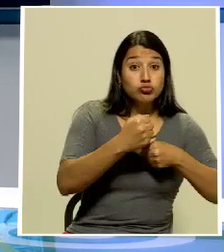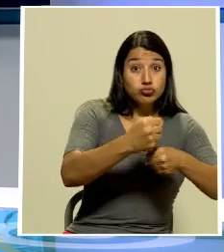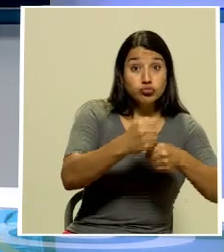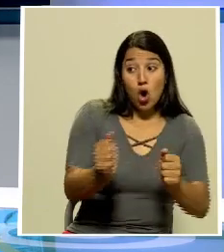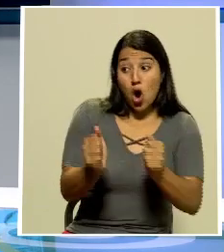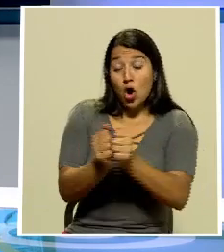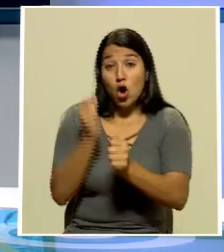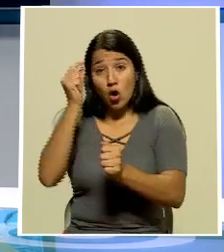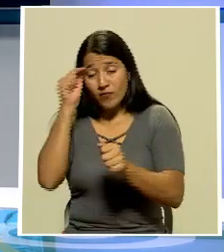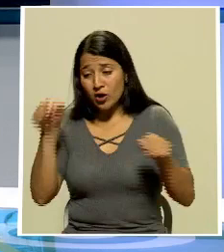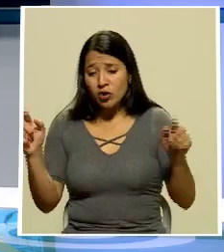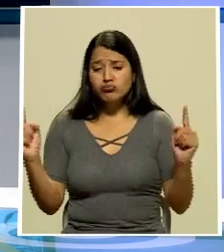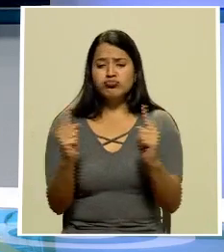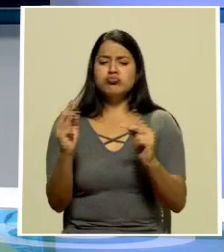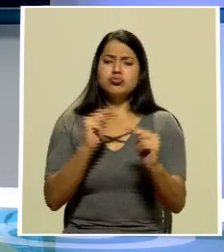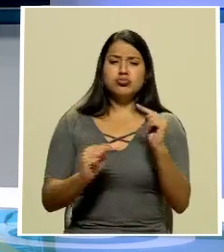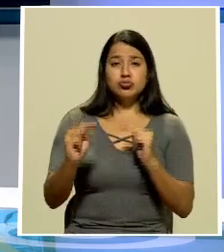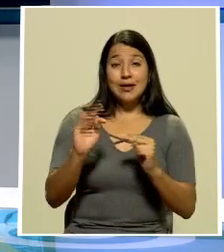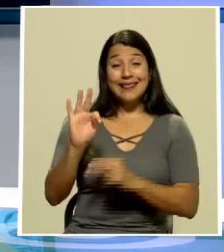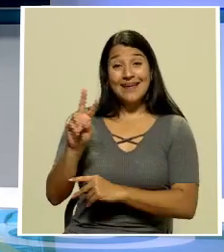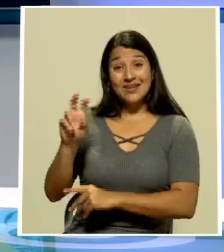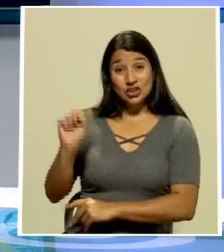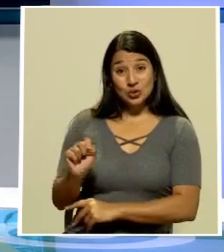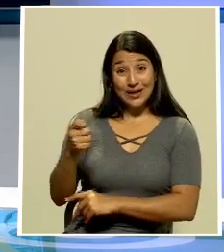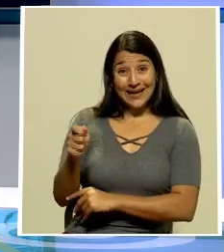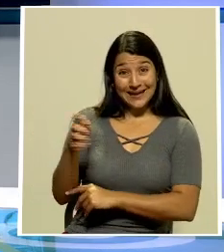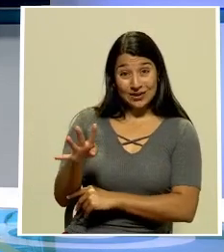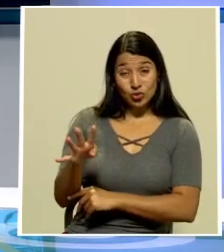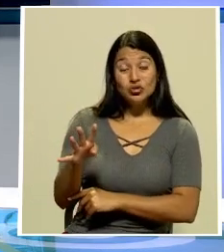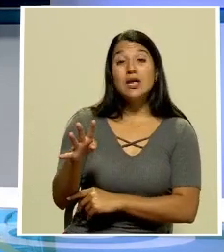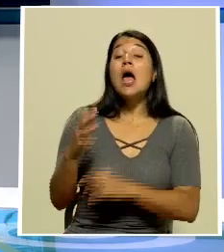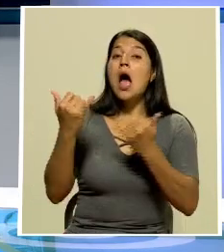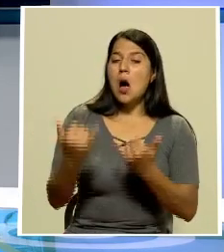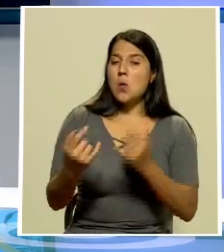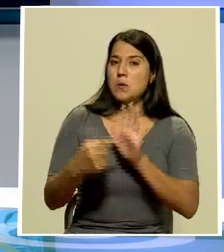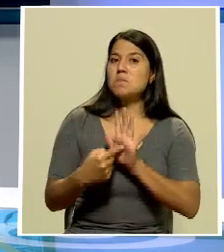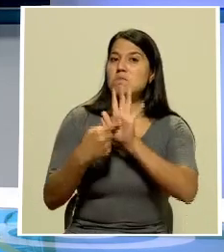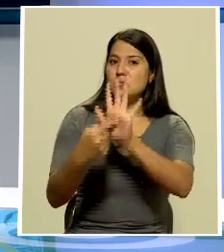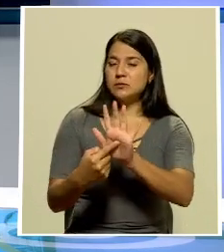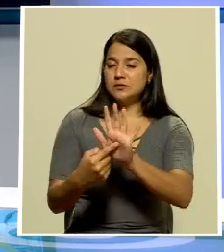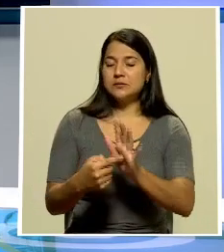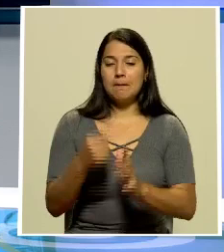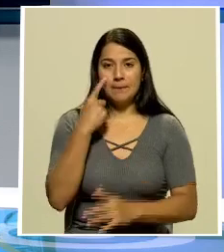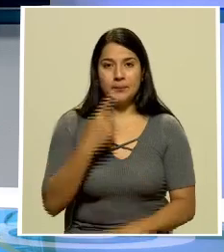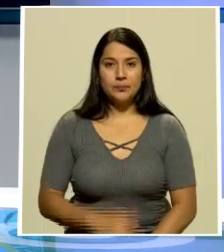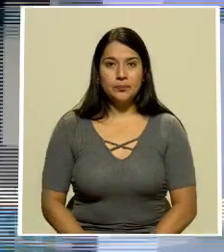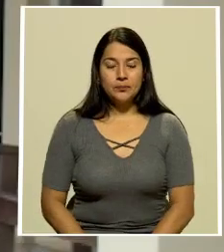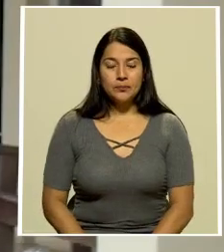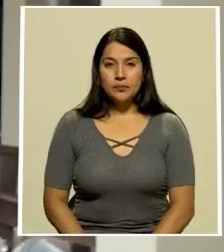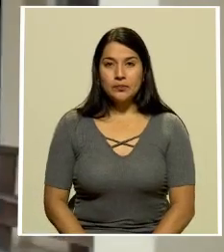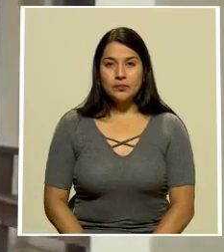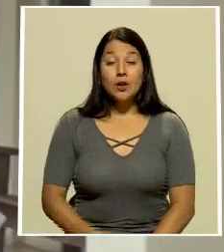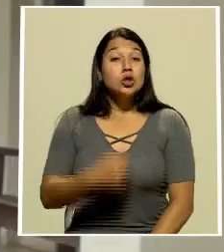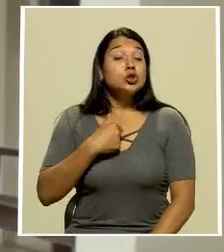representantes del gobierno. TV Sur, Canal 14, nos facilitó las siguientes declaraciones. Adelante.